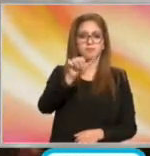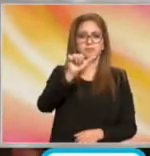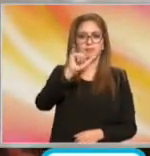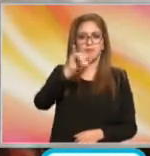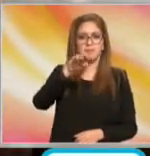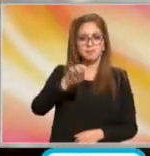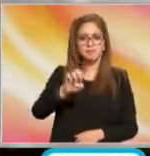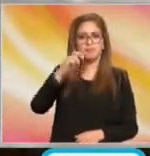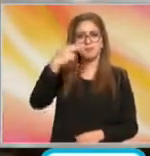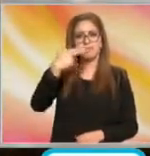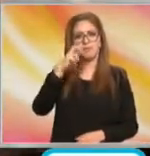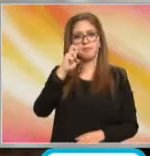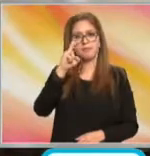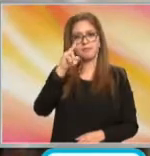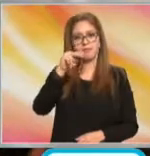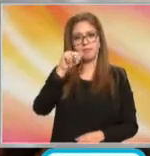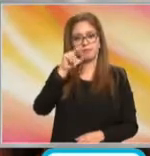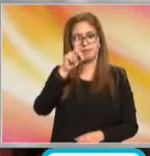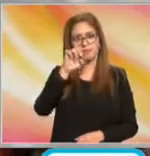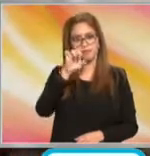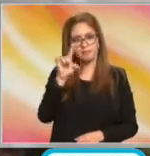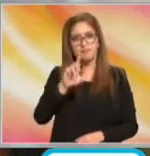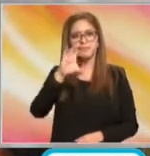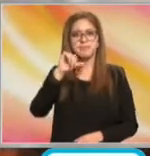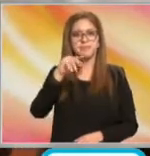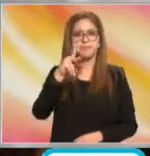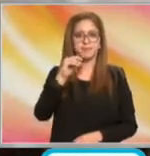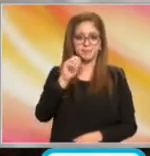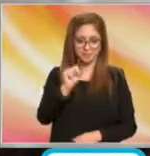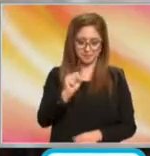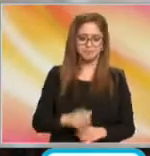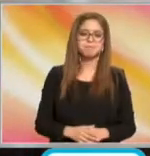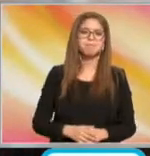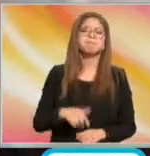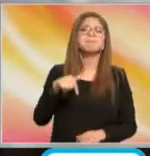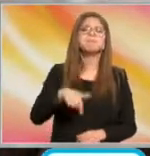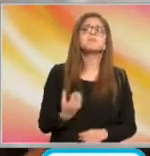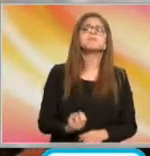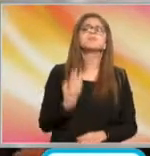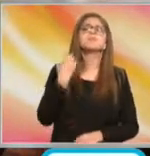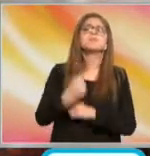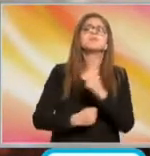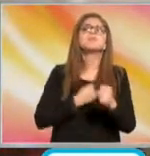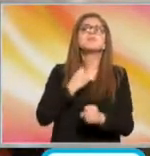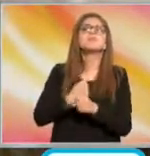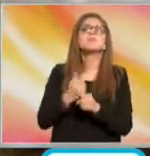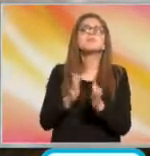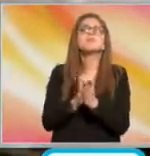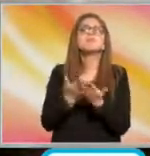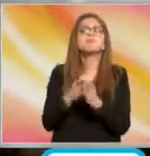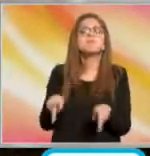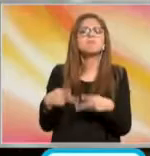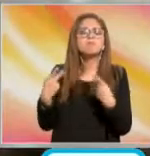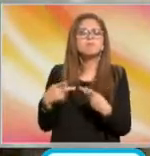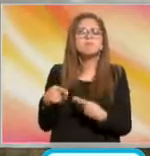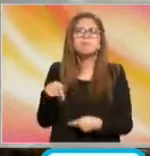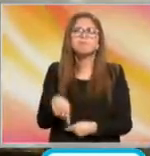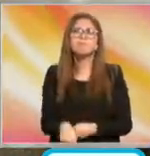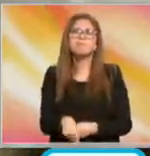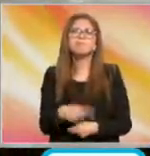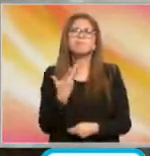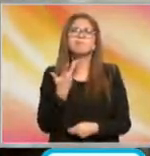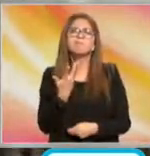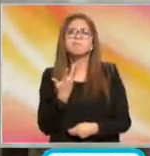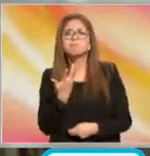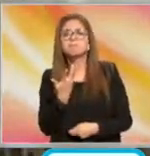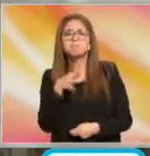Campos. Oiga, Sí. ¿Cuántos años tienen estas librerías? Esto parece viejo, pero no, esta tiene,